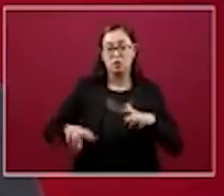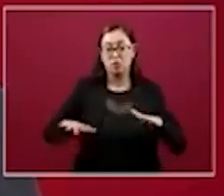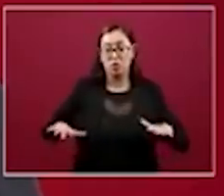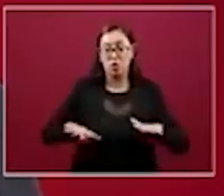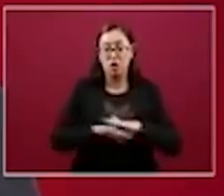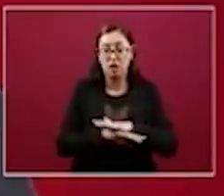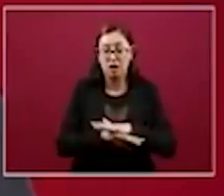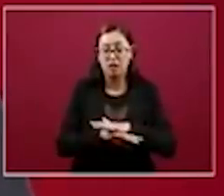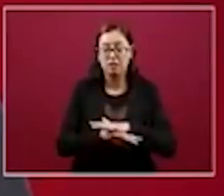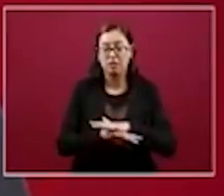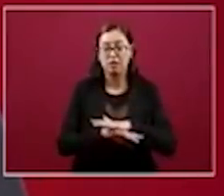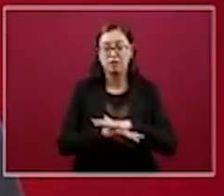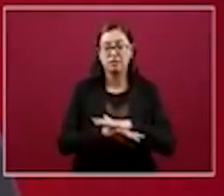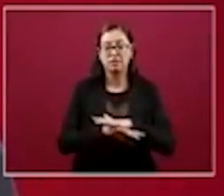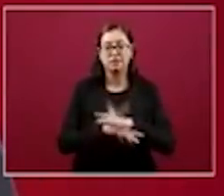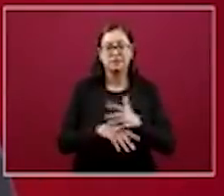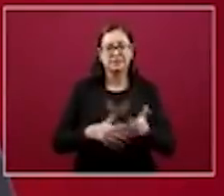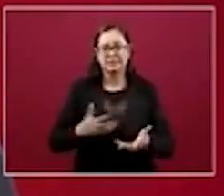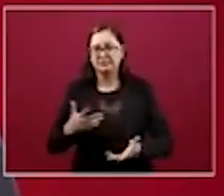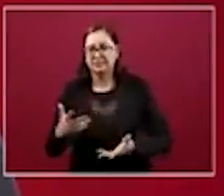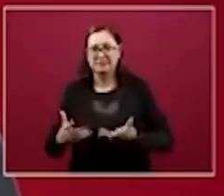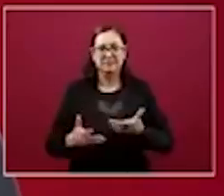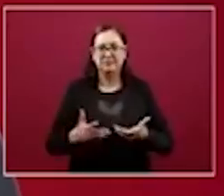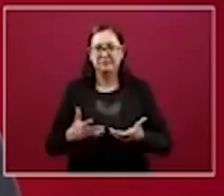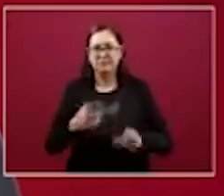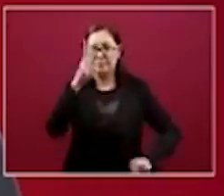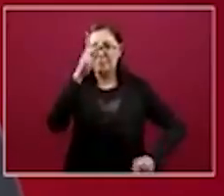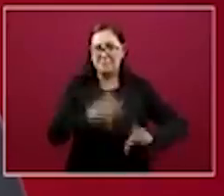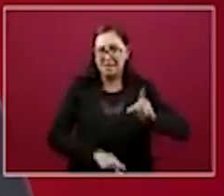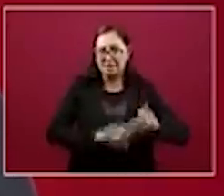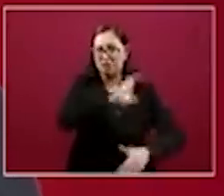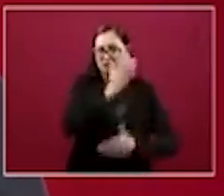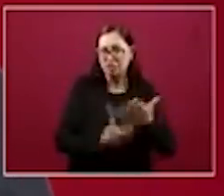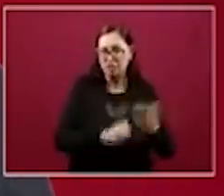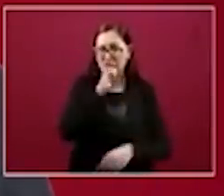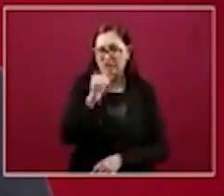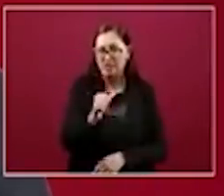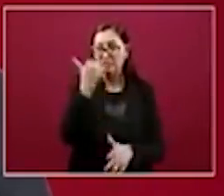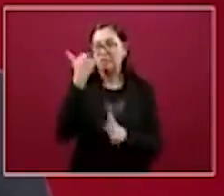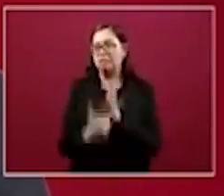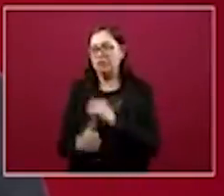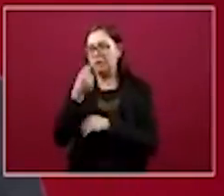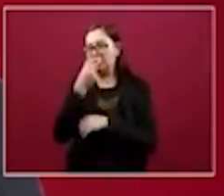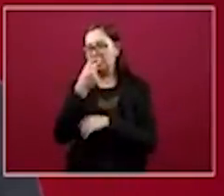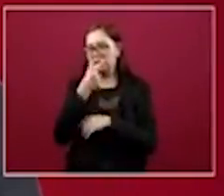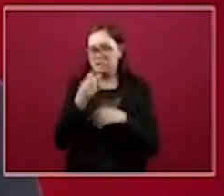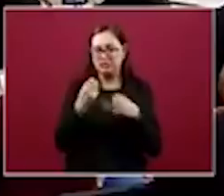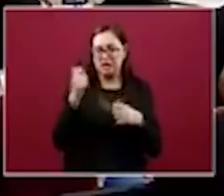y no nos podíamos quedar sin medicinas, pero fueron por